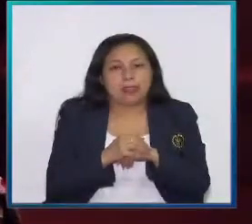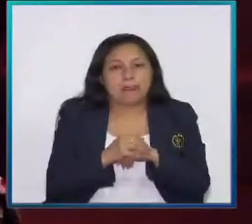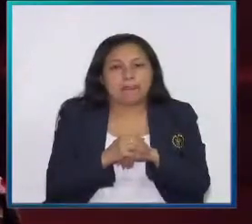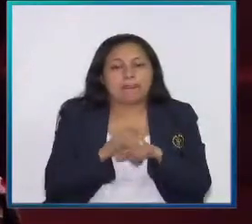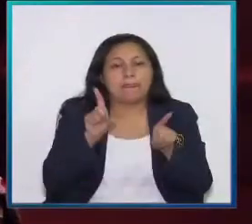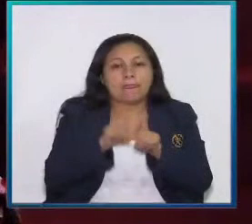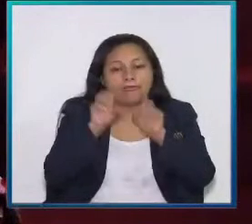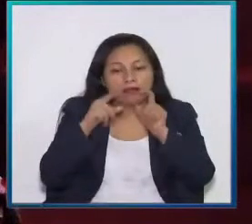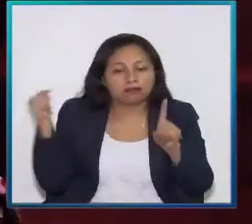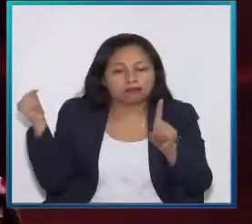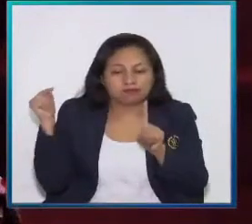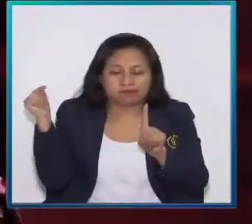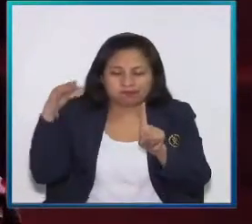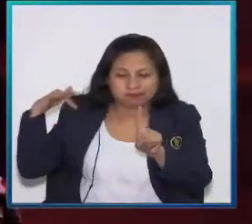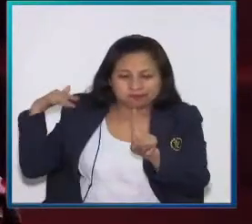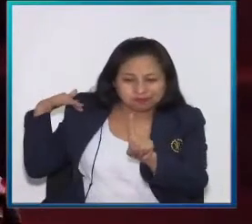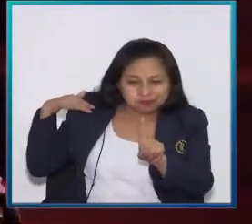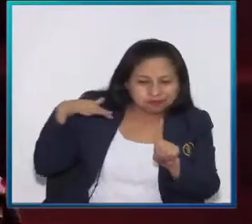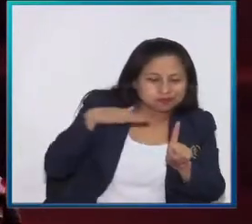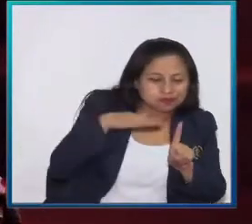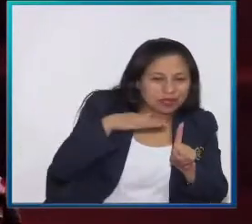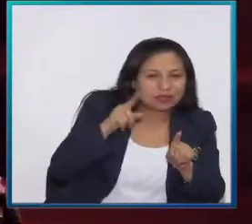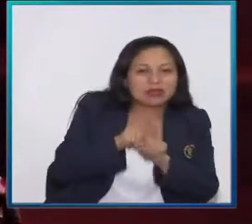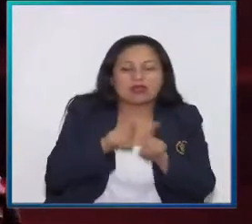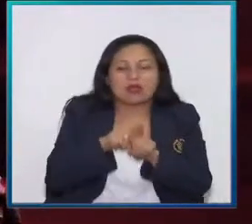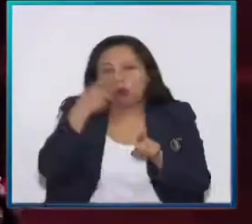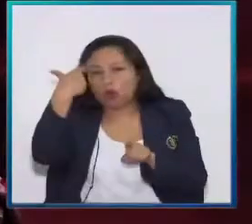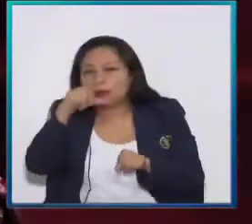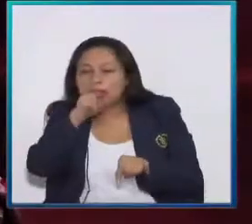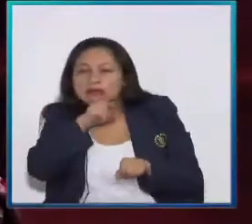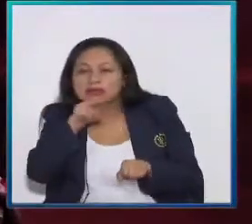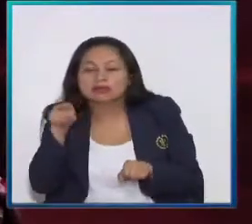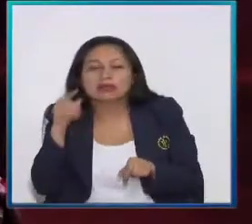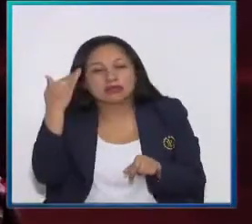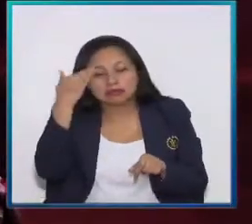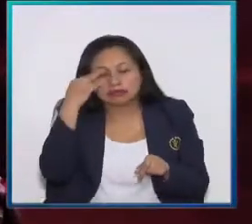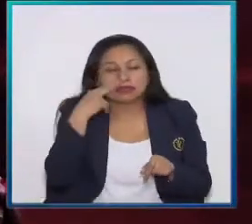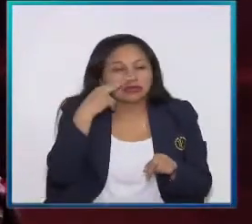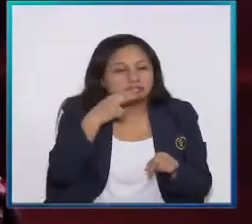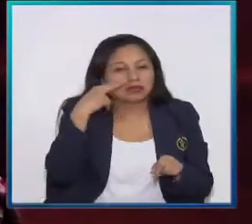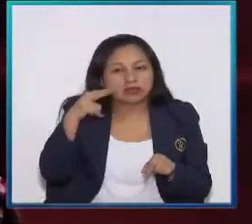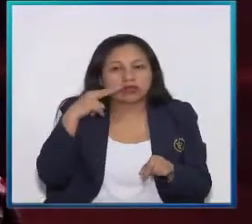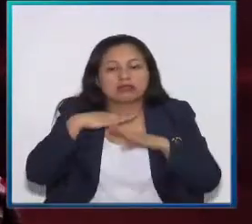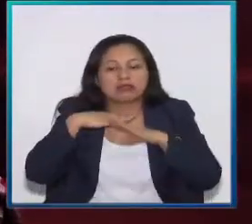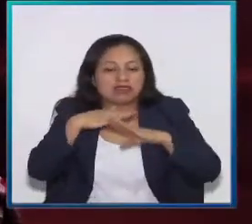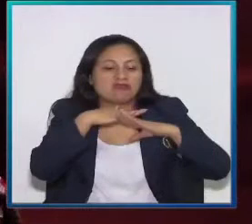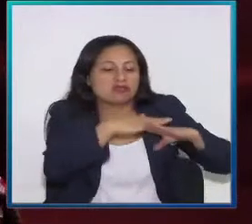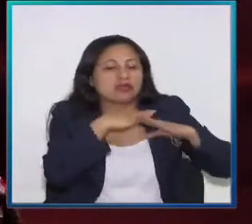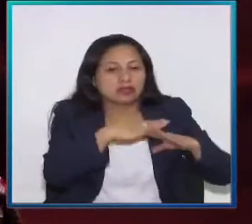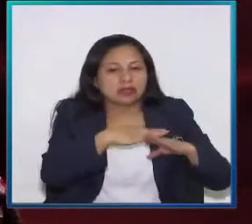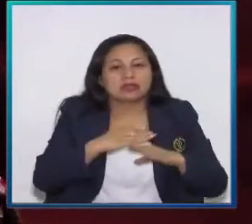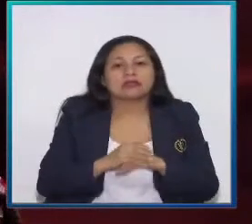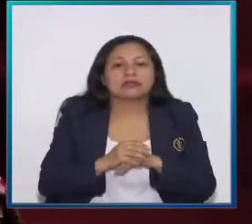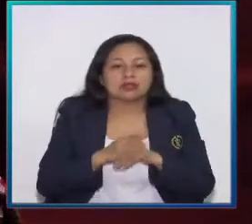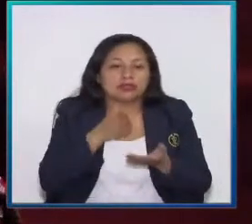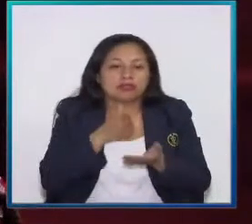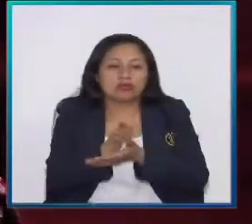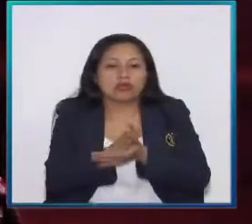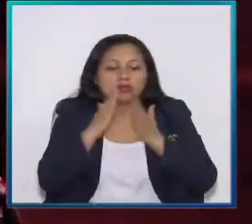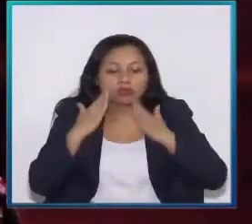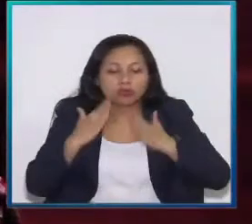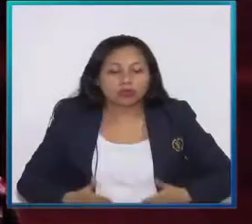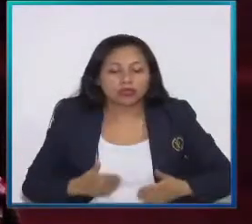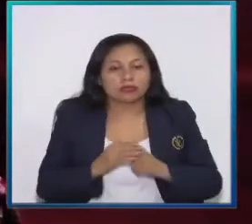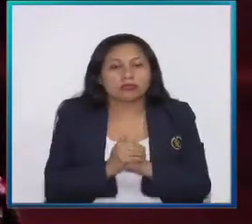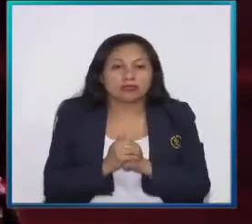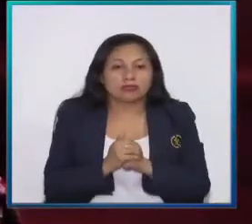en las persecuciones y las criminalizaciones que se ha visto a los defensores y defensoras de derechos